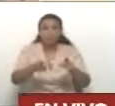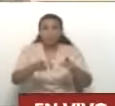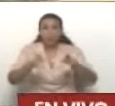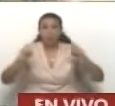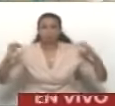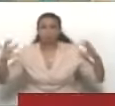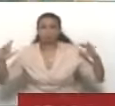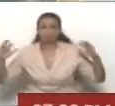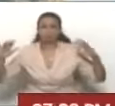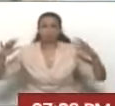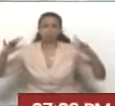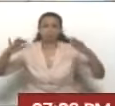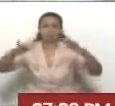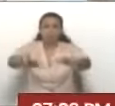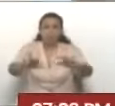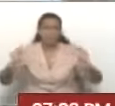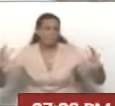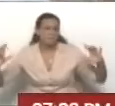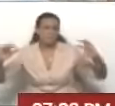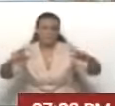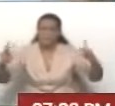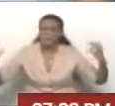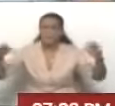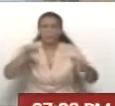desbordó Maturín, pues.